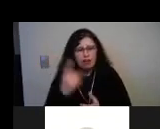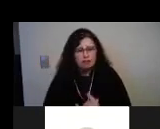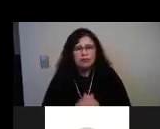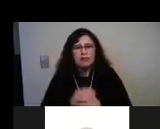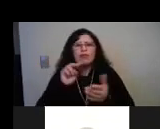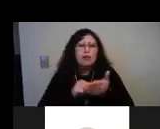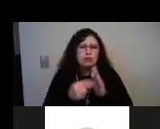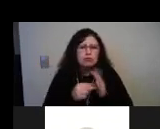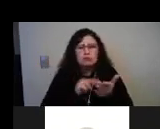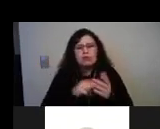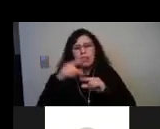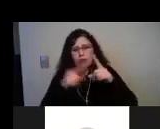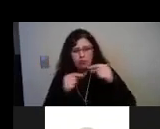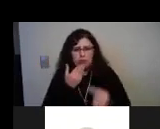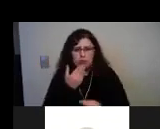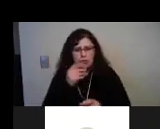Ah,